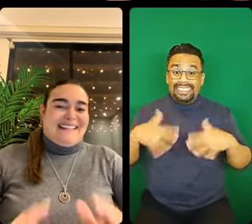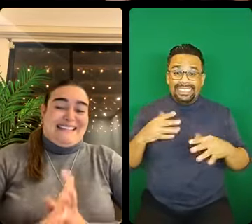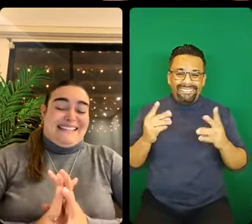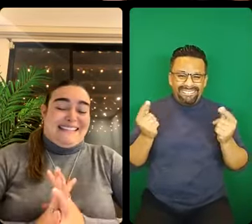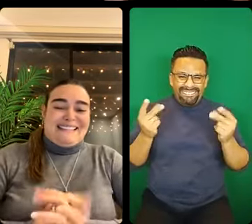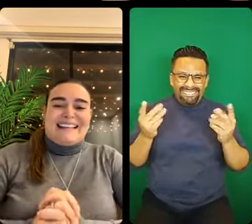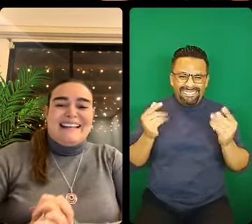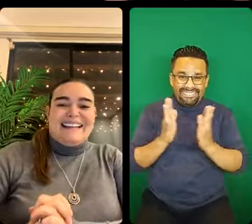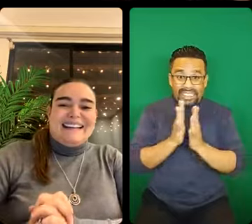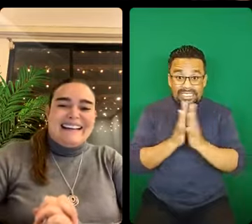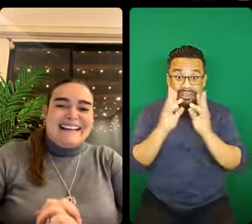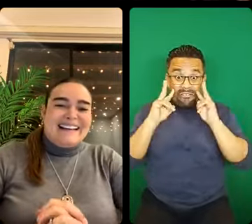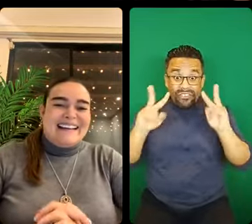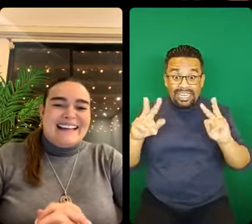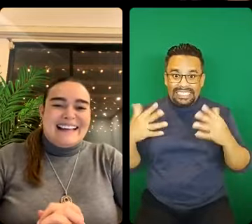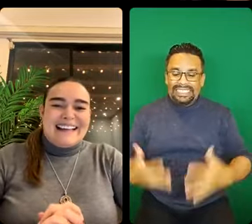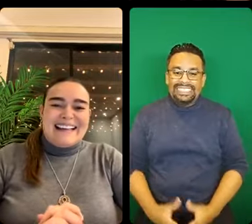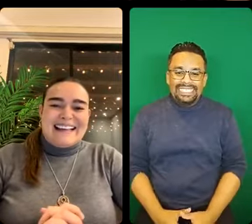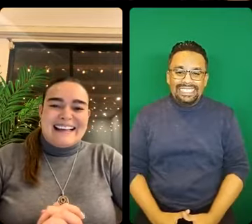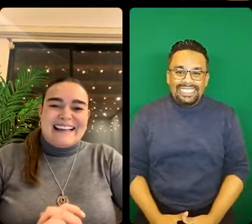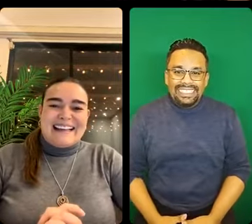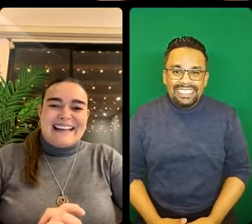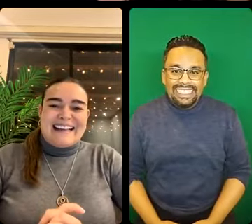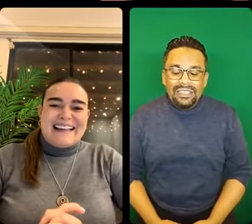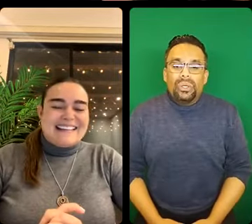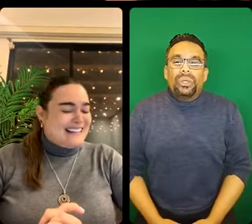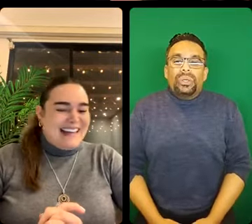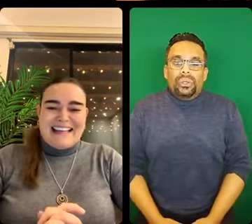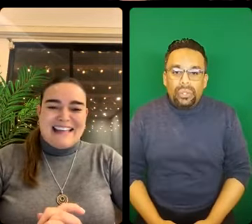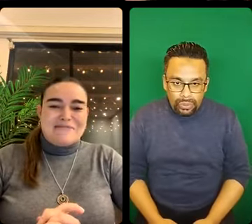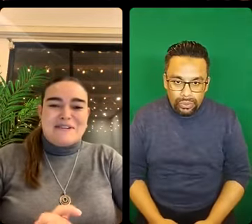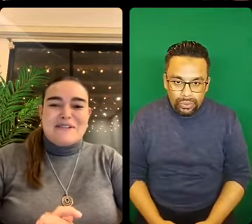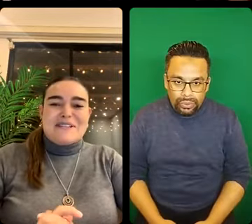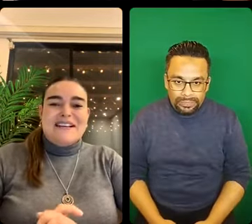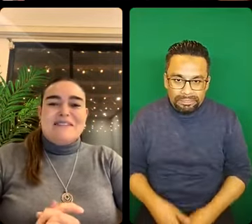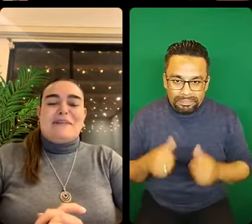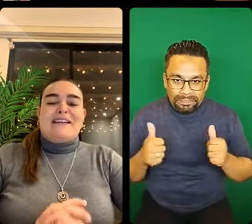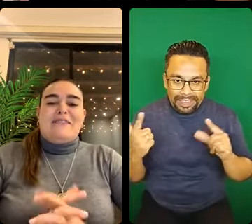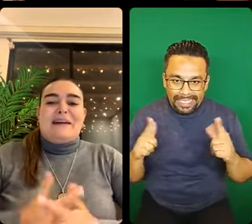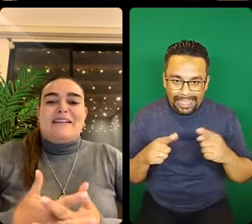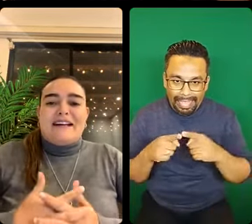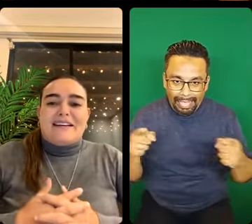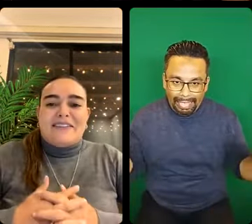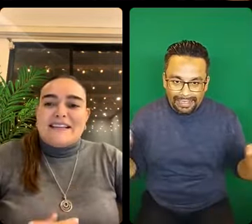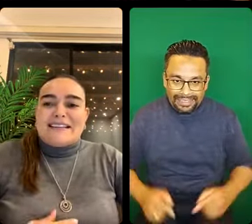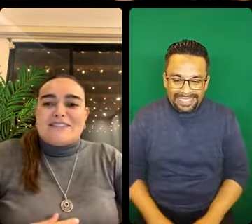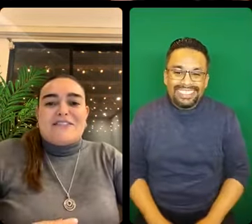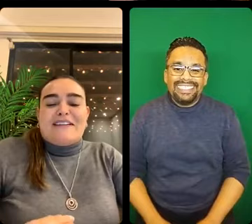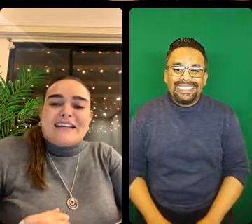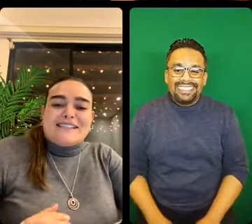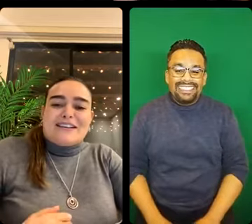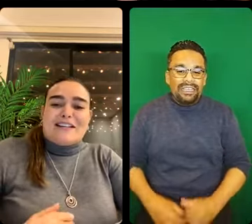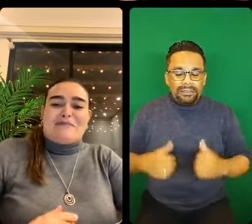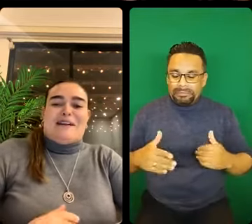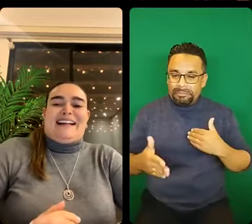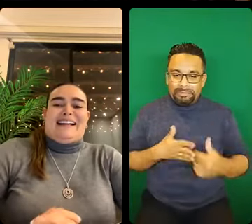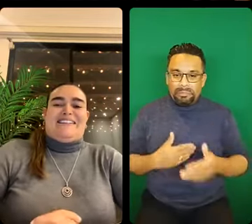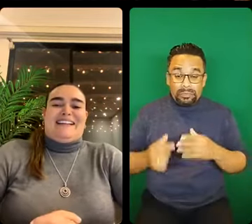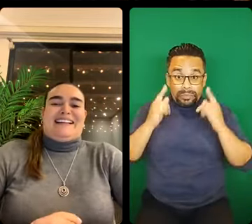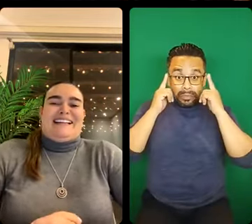qué susto! Cata, seguimos. Esto está largo. Pero la última en la agüita, yo no he visto.